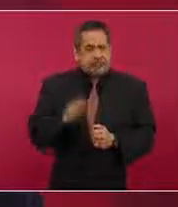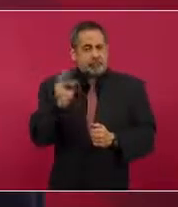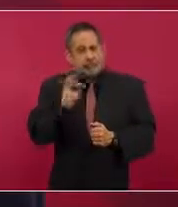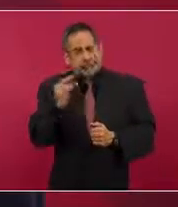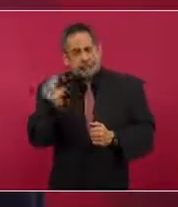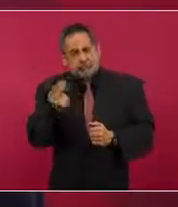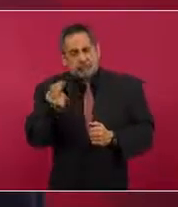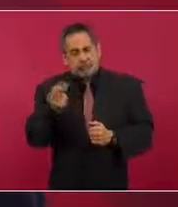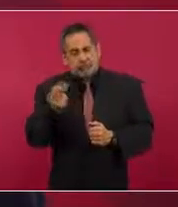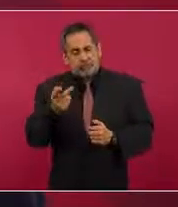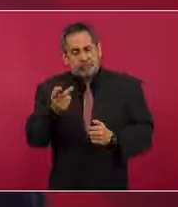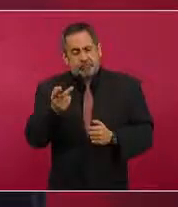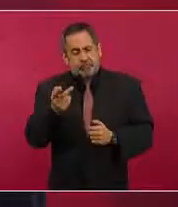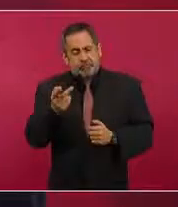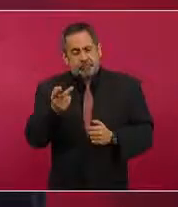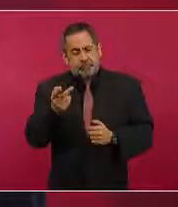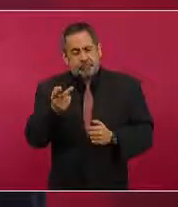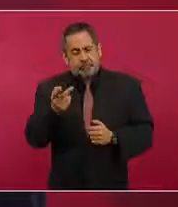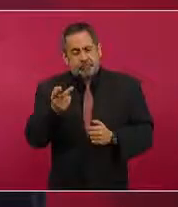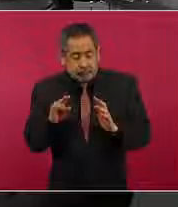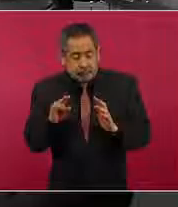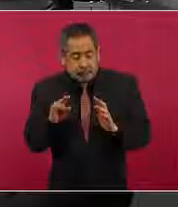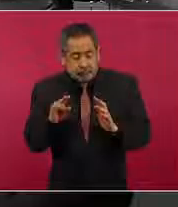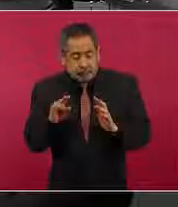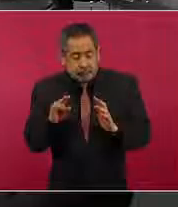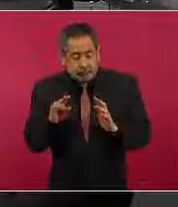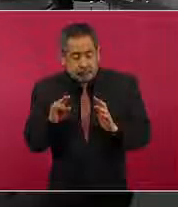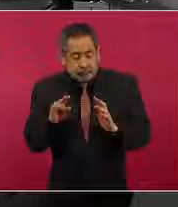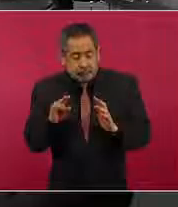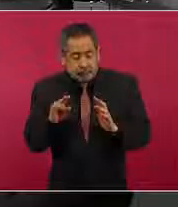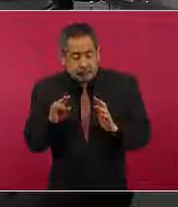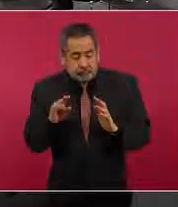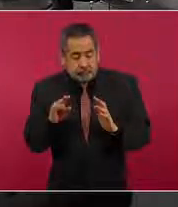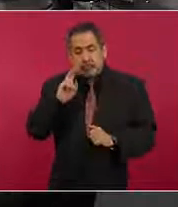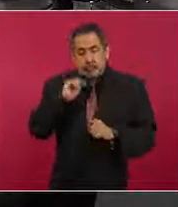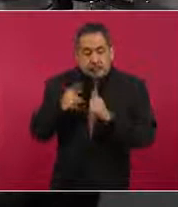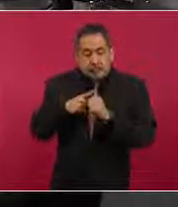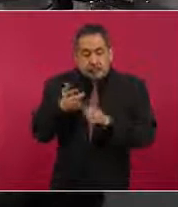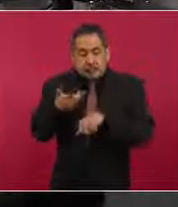necesario y si está autorizado